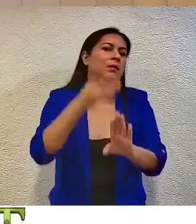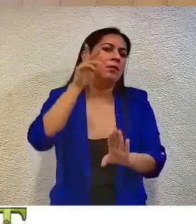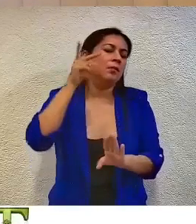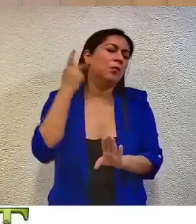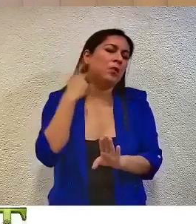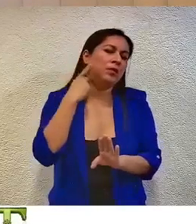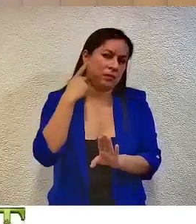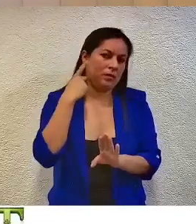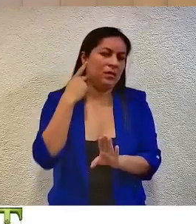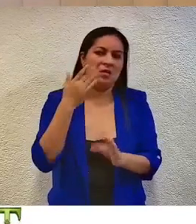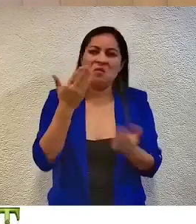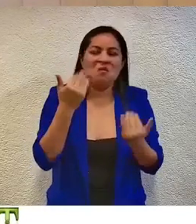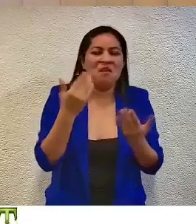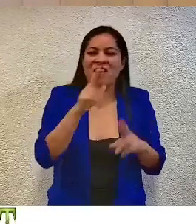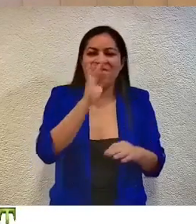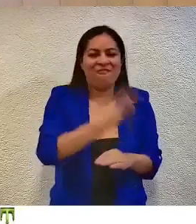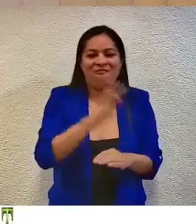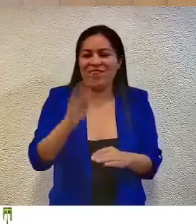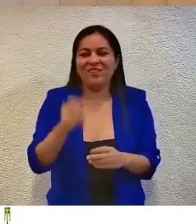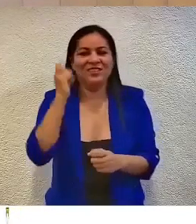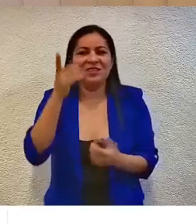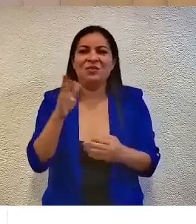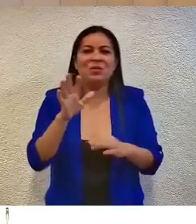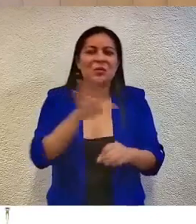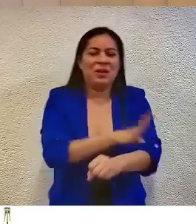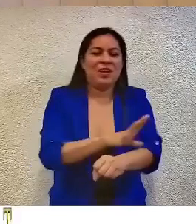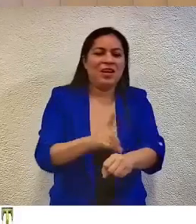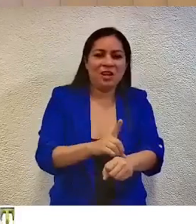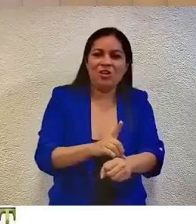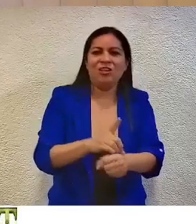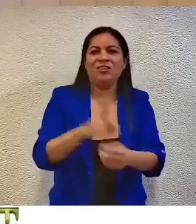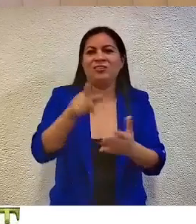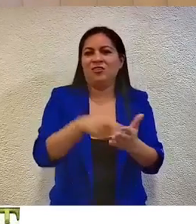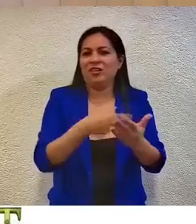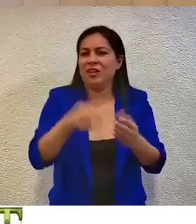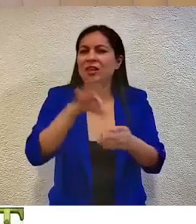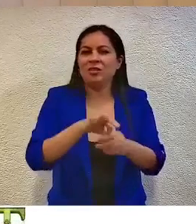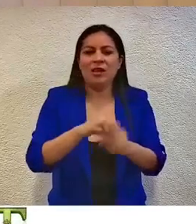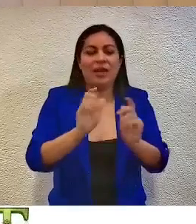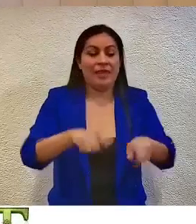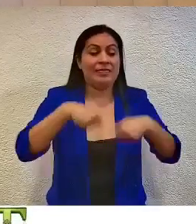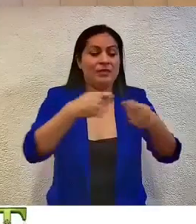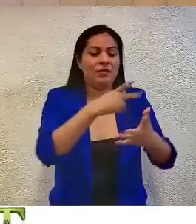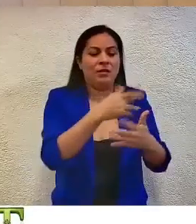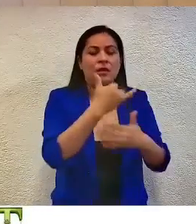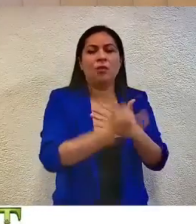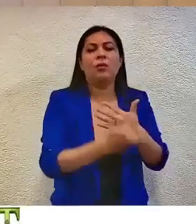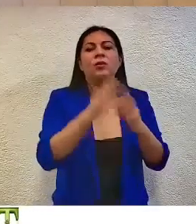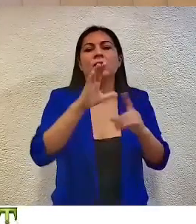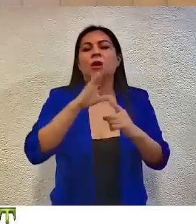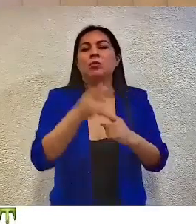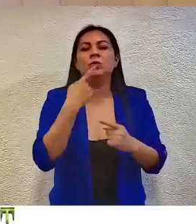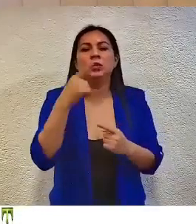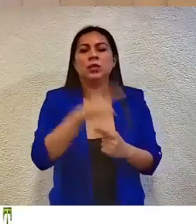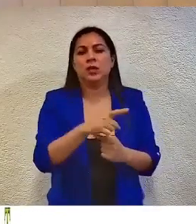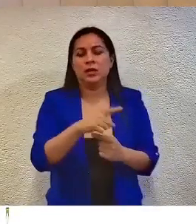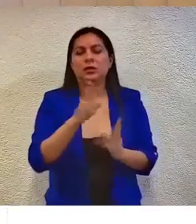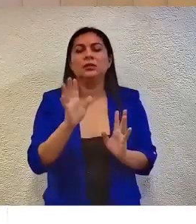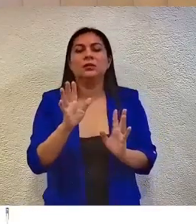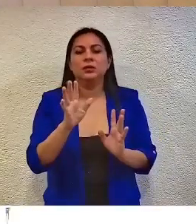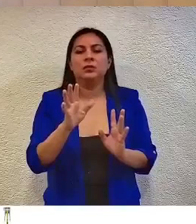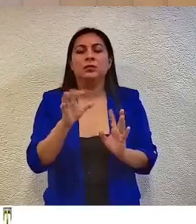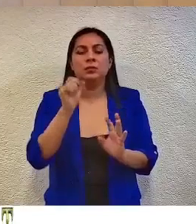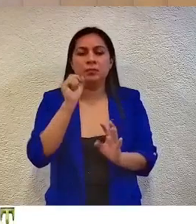género no prevé plazo legal alguno para que la Coordinación de lo Contencioso Electoral remita el proyecto de acuerdo a la Comisión de Quejas y Denuncias, por